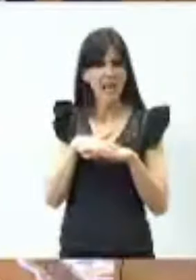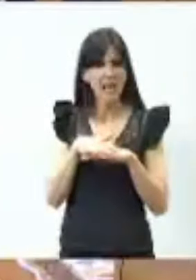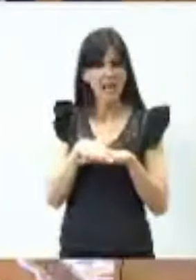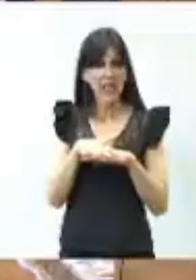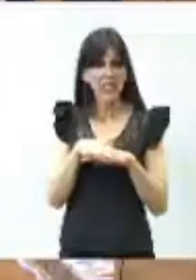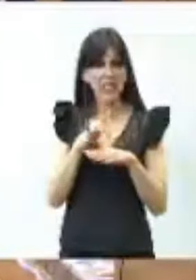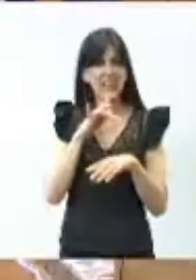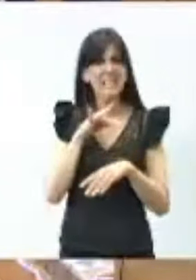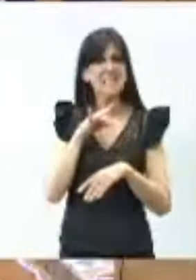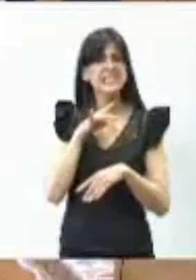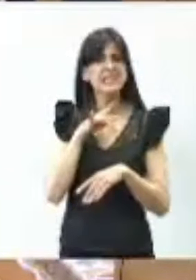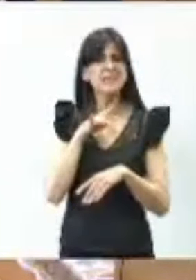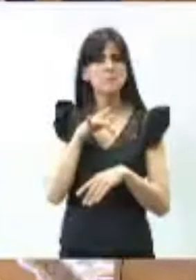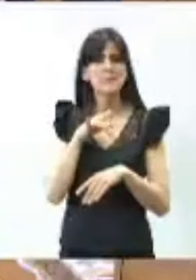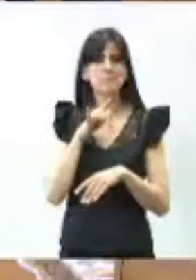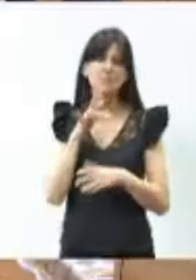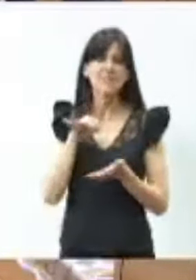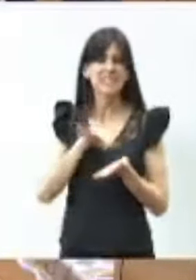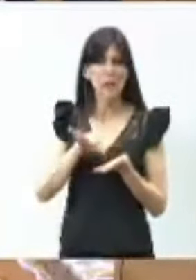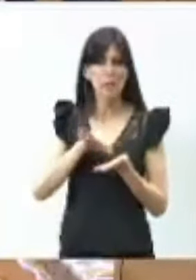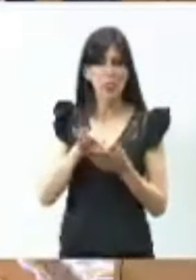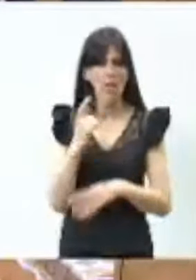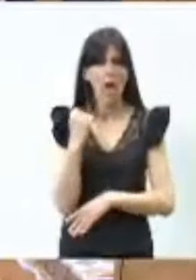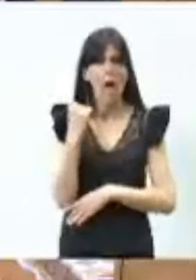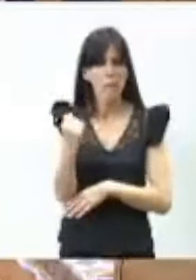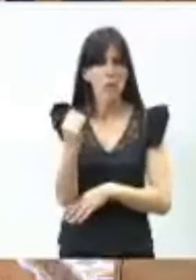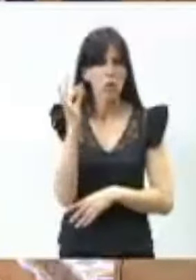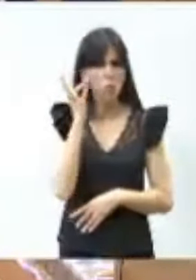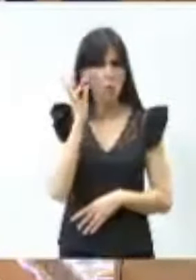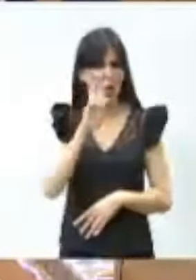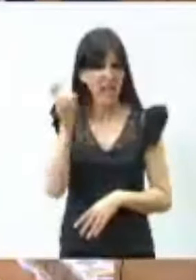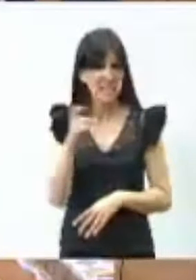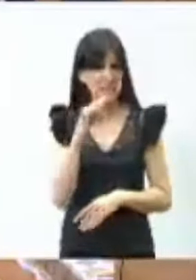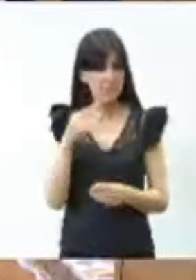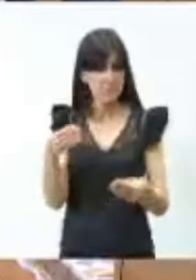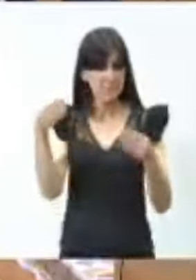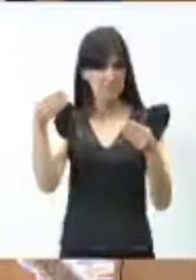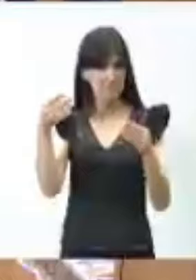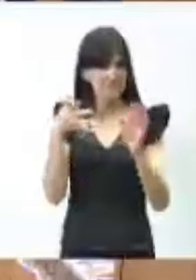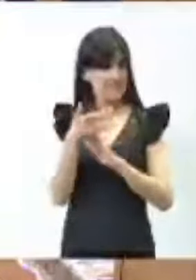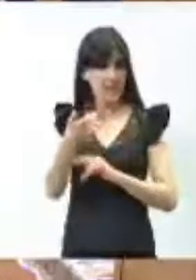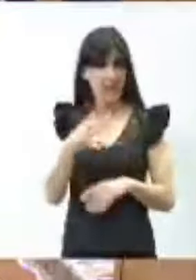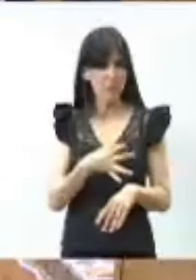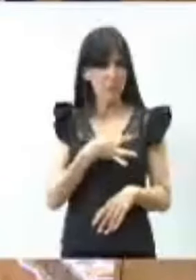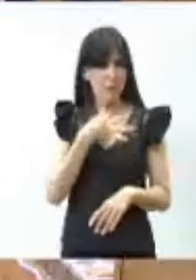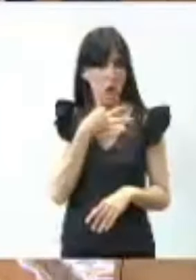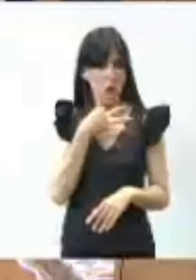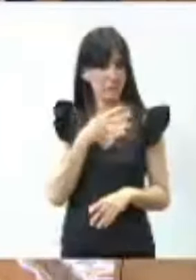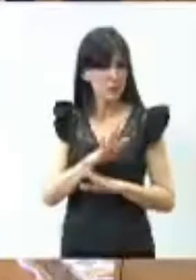servicio de apoyo a las mujeres? Mire,